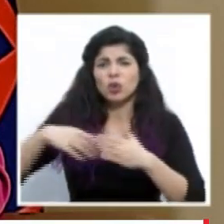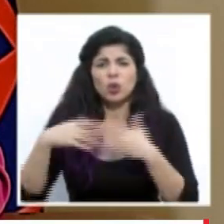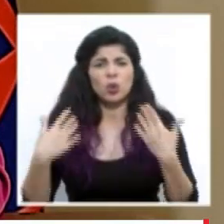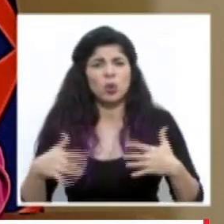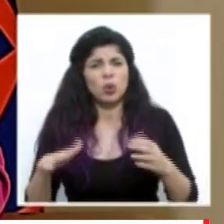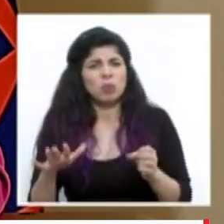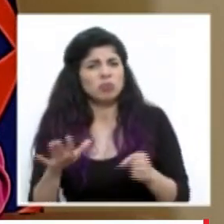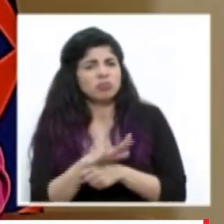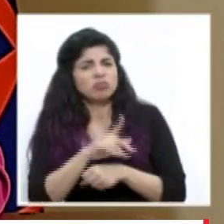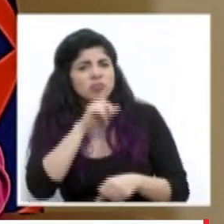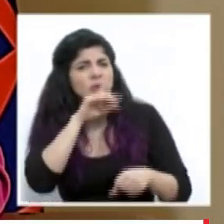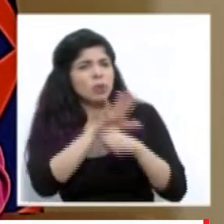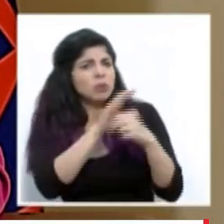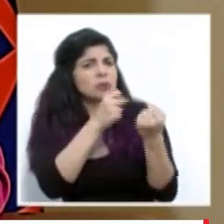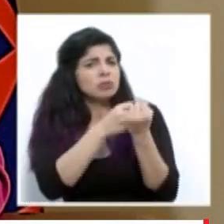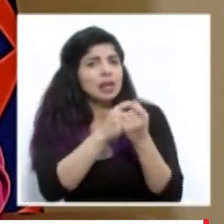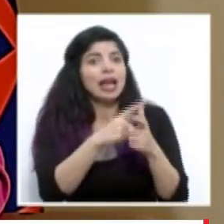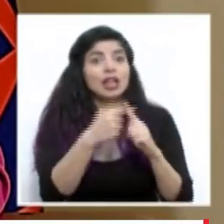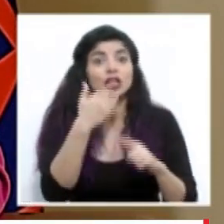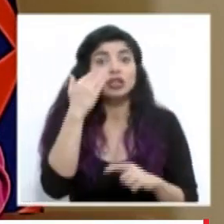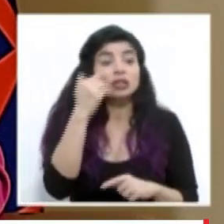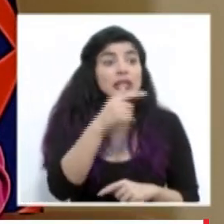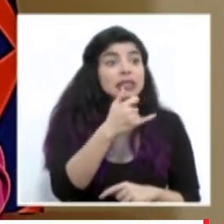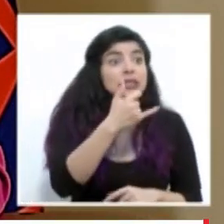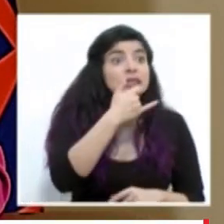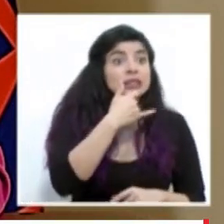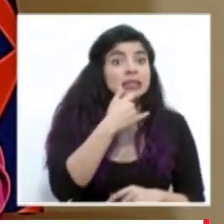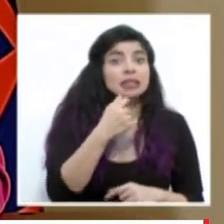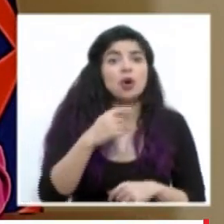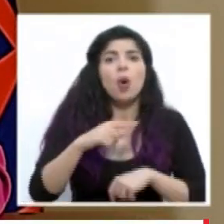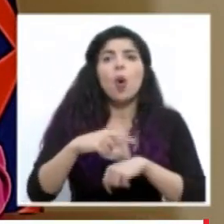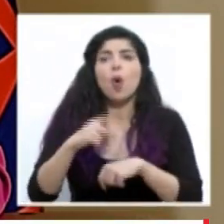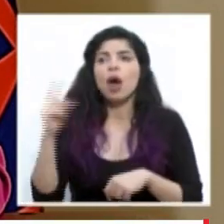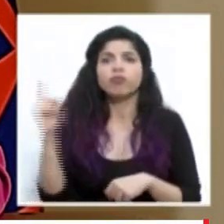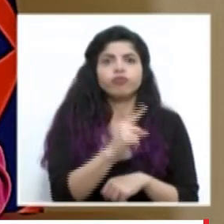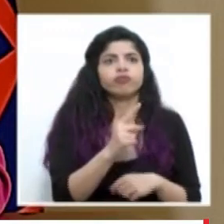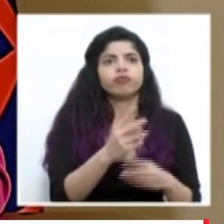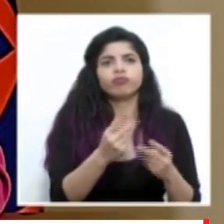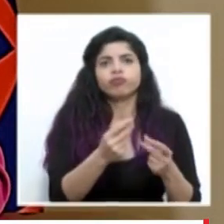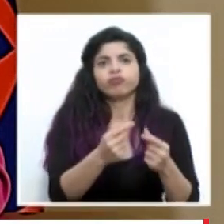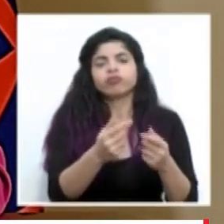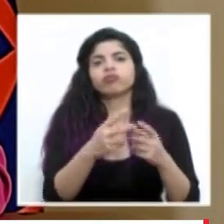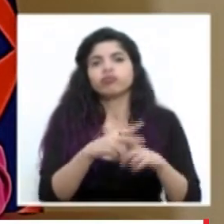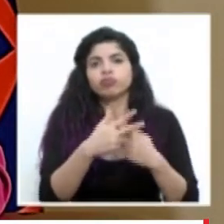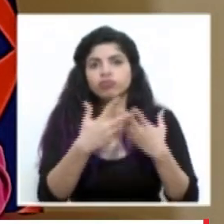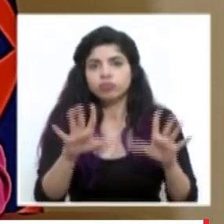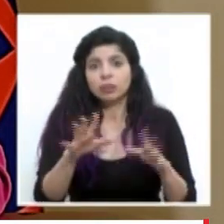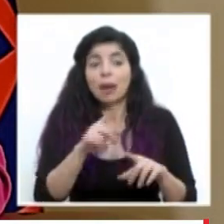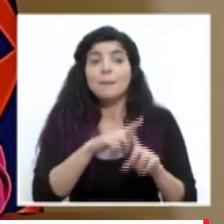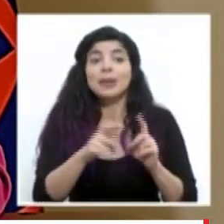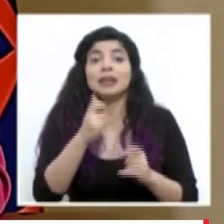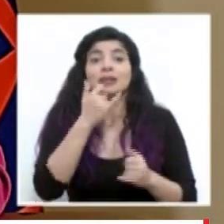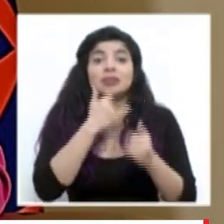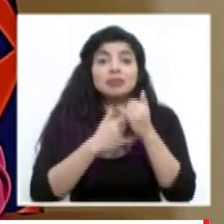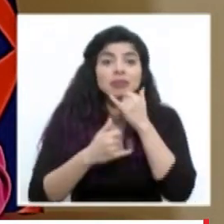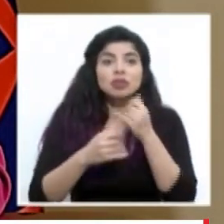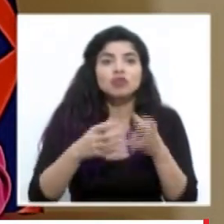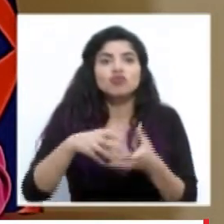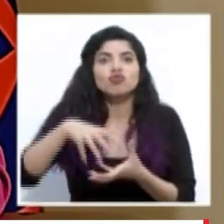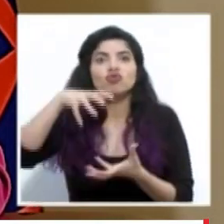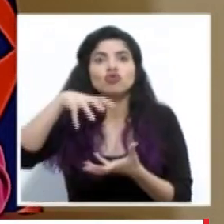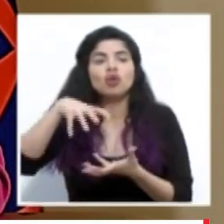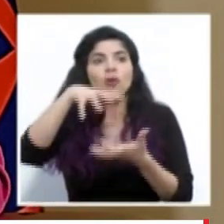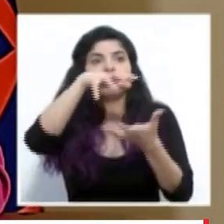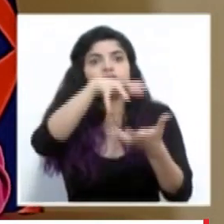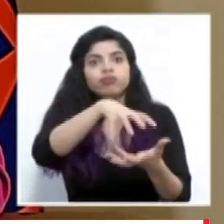están absolutamente comprometidos, entonces sabemos que los fallos pueden ser de horas, no obstante, los fallos son bastantes muestras por